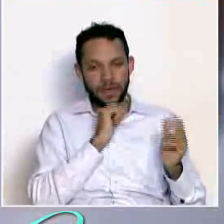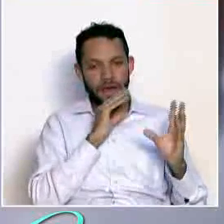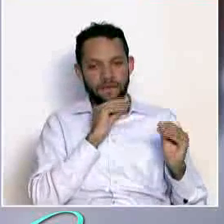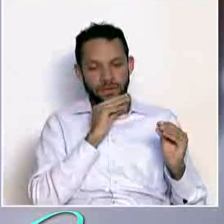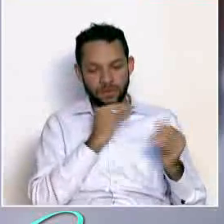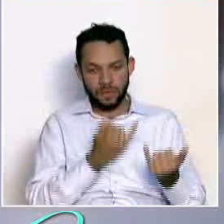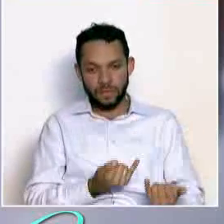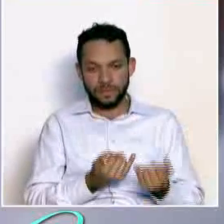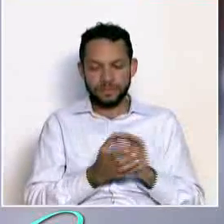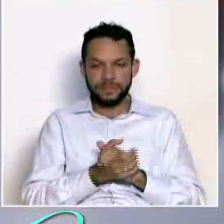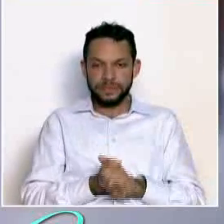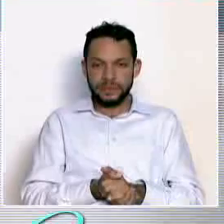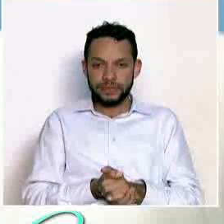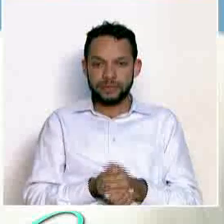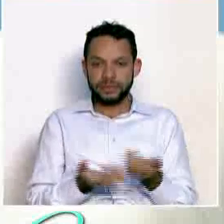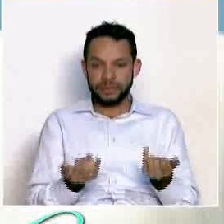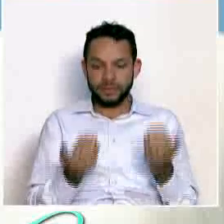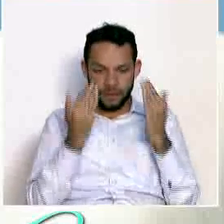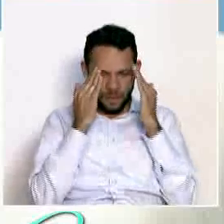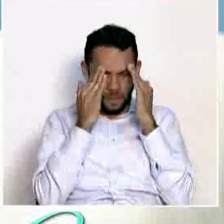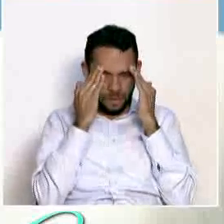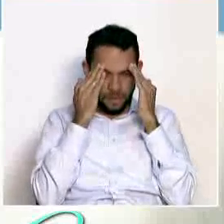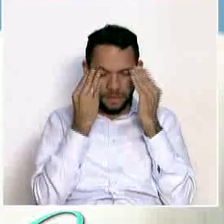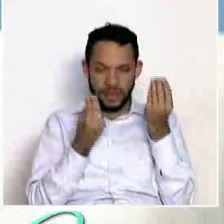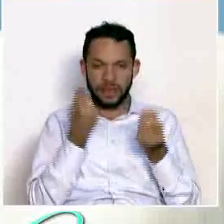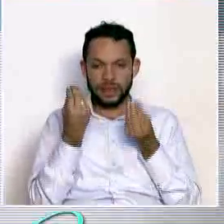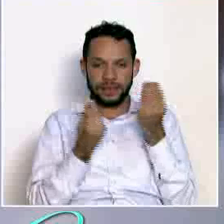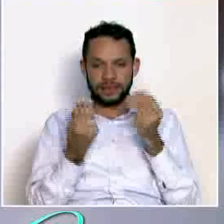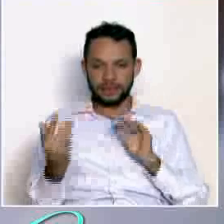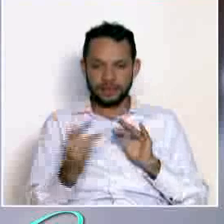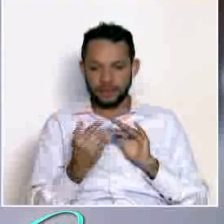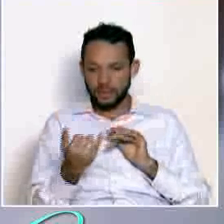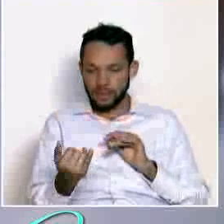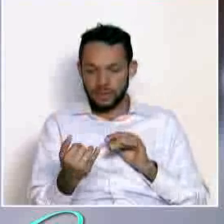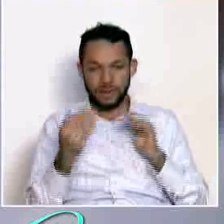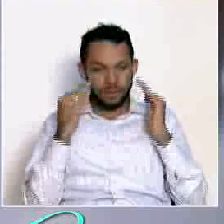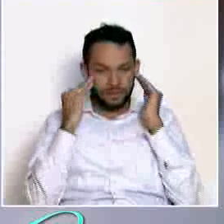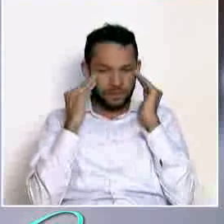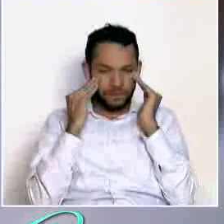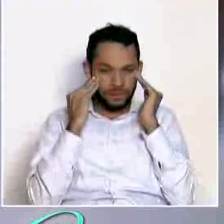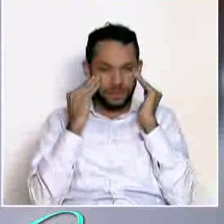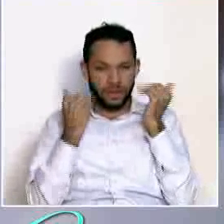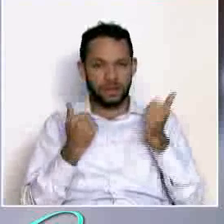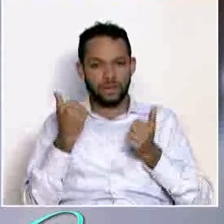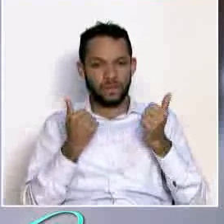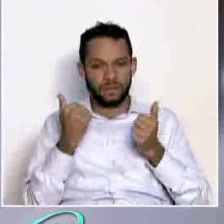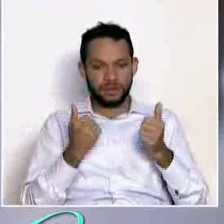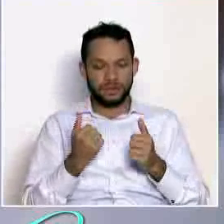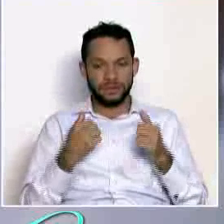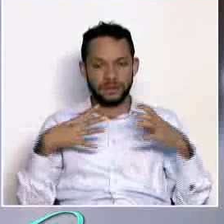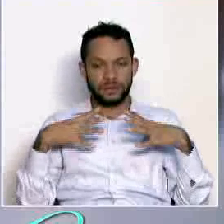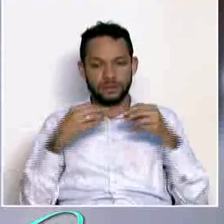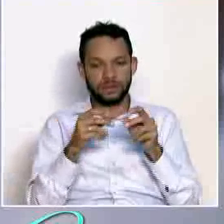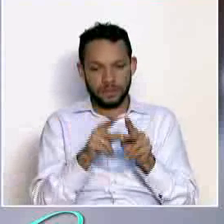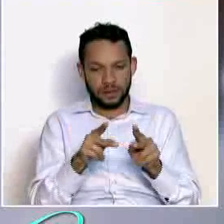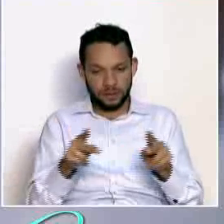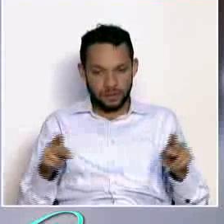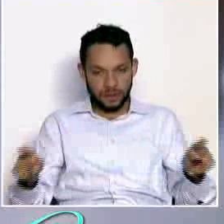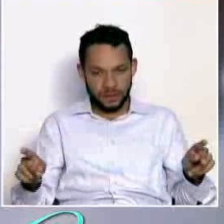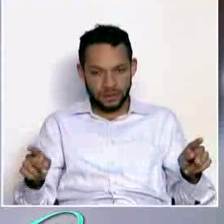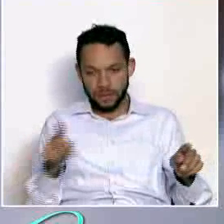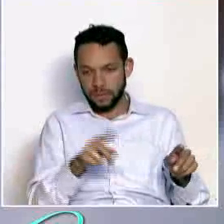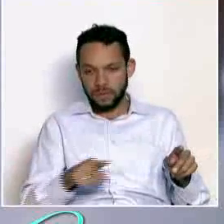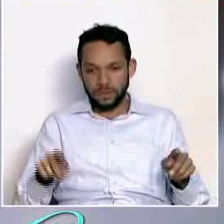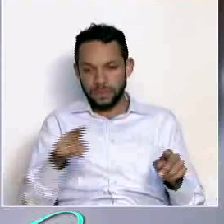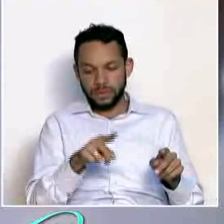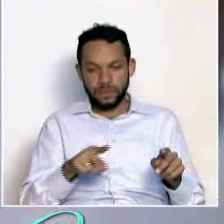programa. ¿Qué es la hipnosis? La hipnosis es, para la mayor parte de las personas,